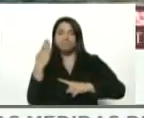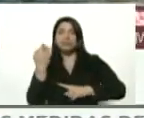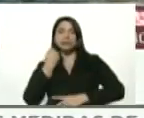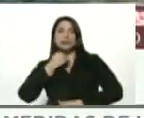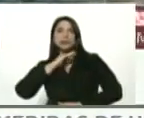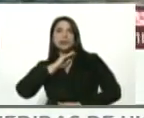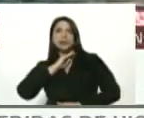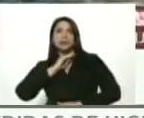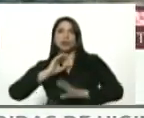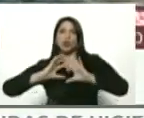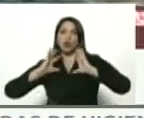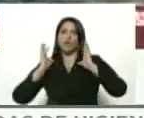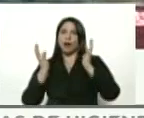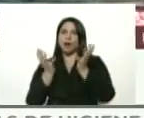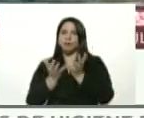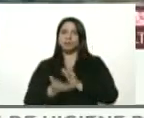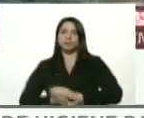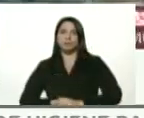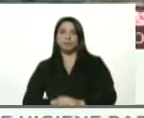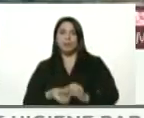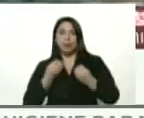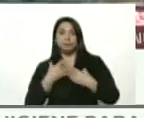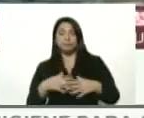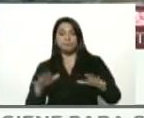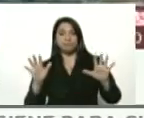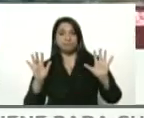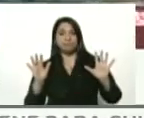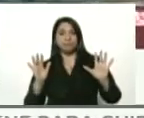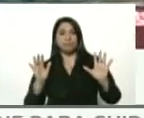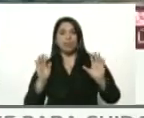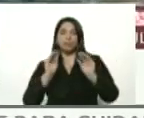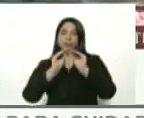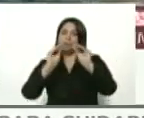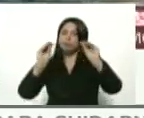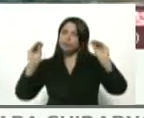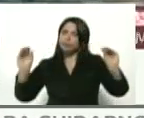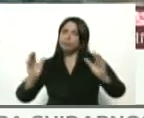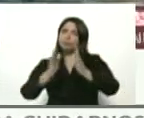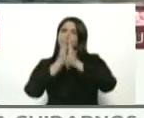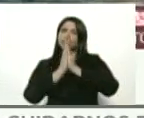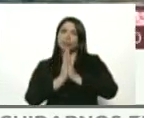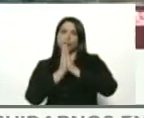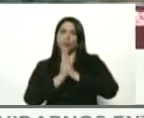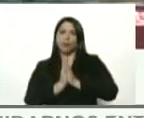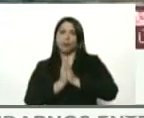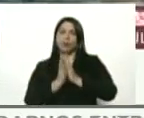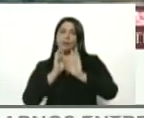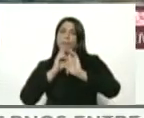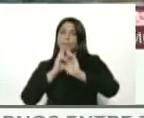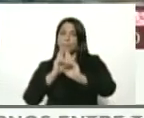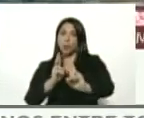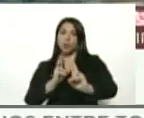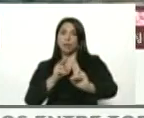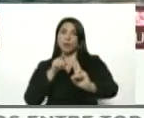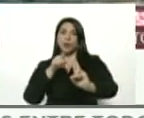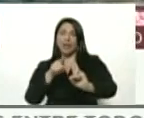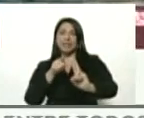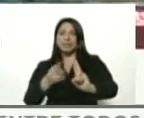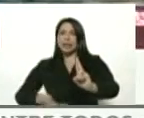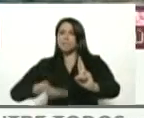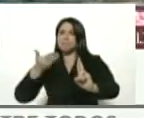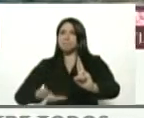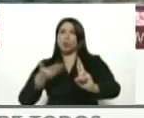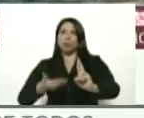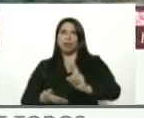pandemia global. Así que bueno, hacemos un llamado para que todos y todas respondamos esta tan